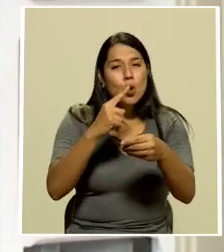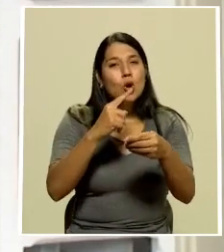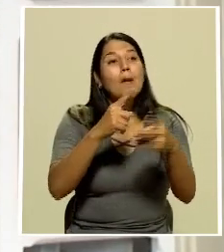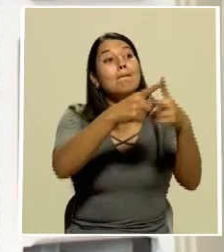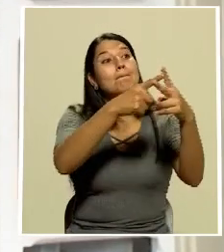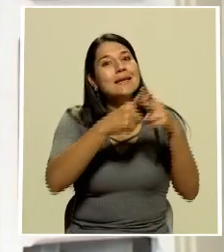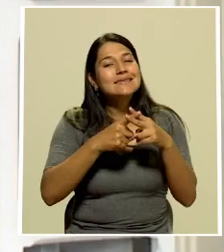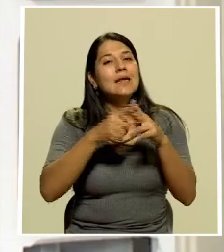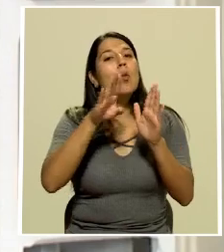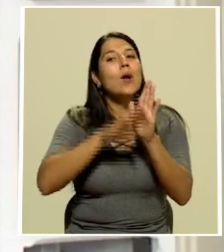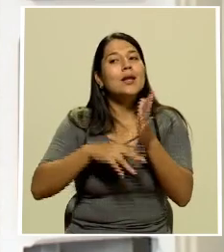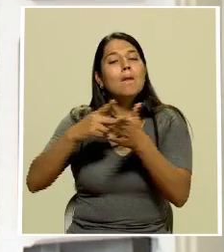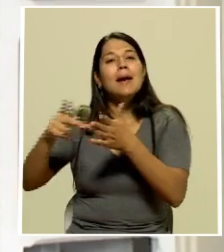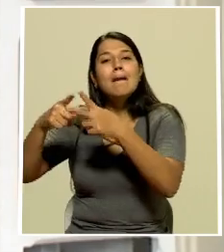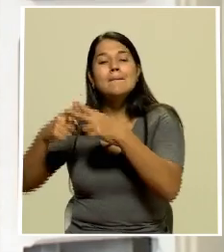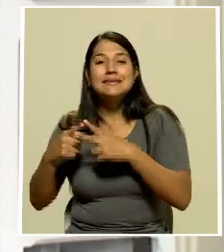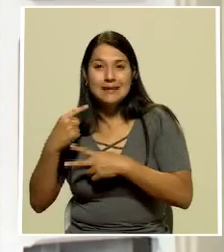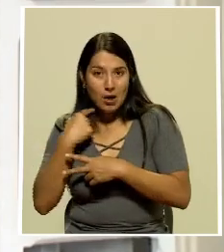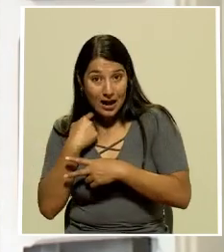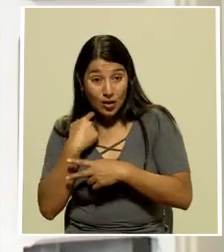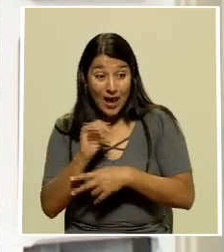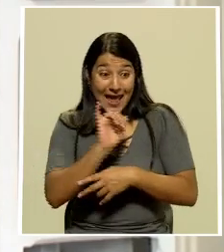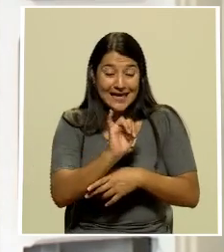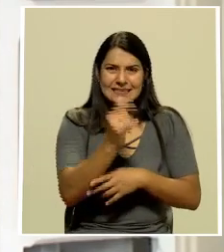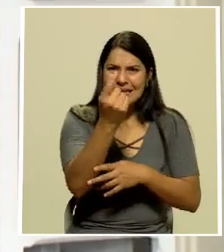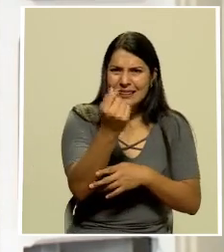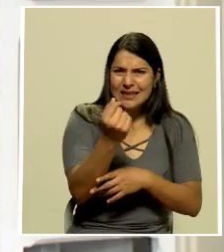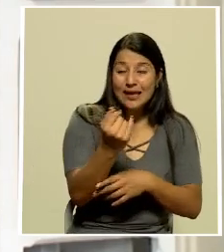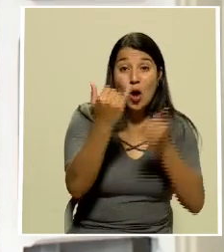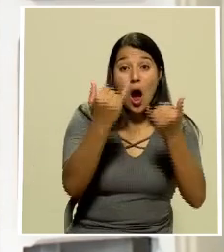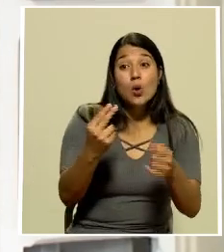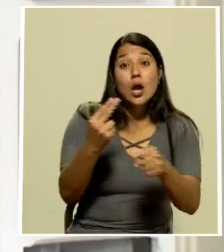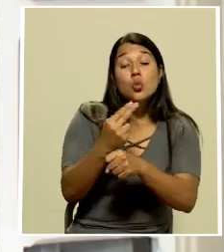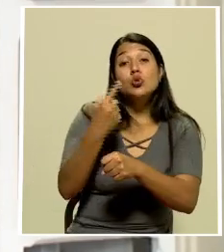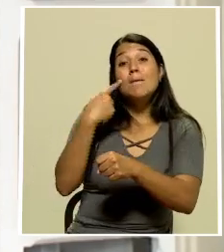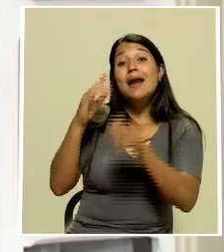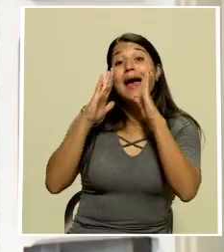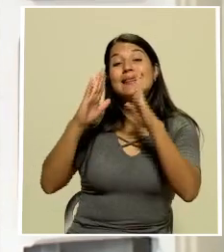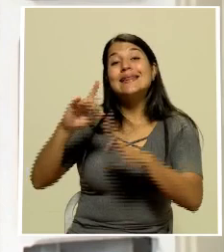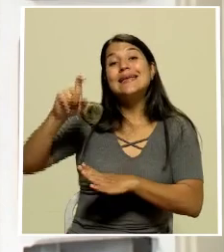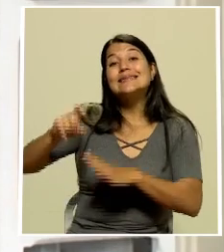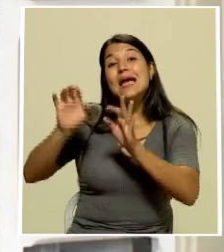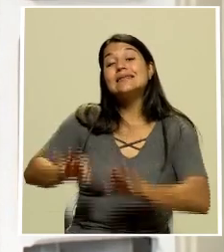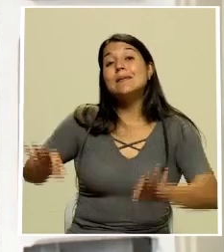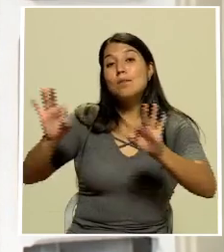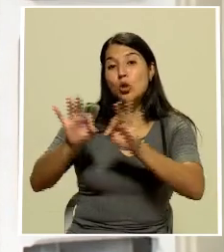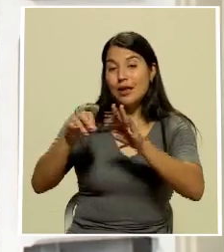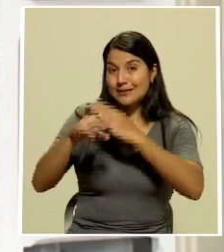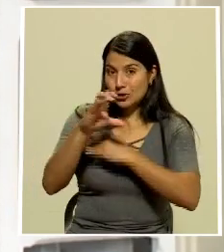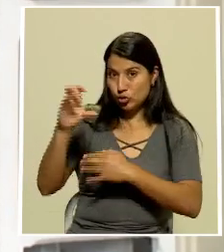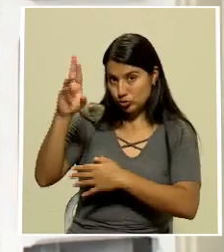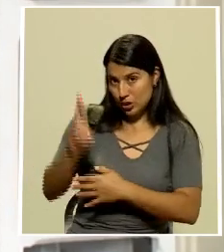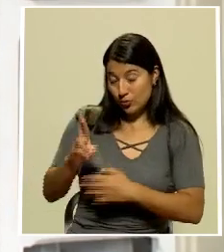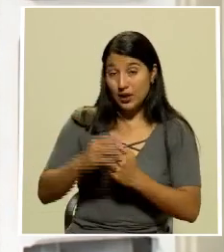Estos están siendo destinados a poder cubrir necesidades muy importantes para el país en el contexto presente. Tenemos un